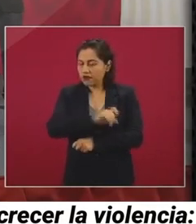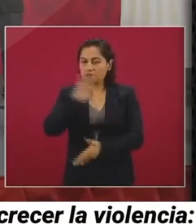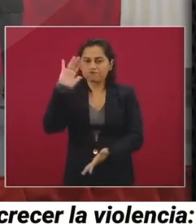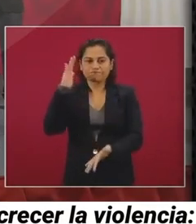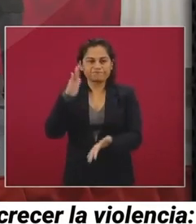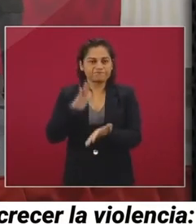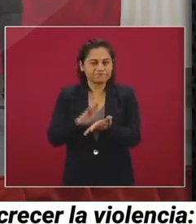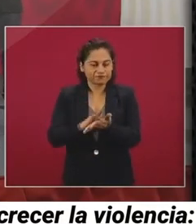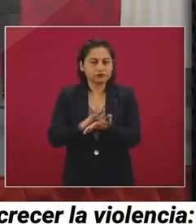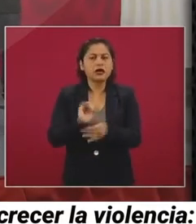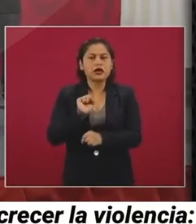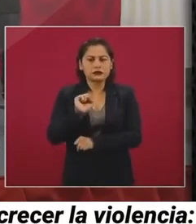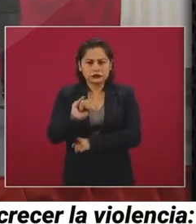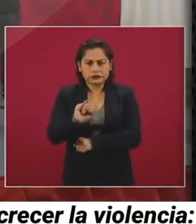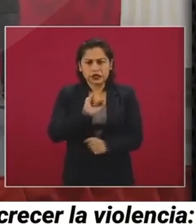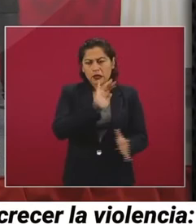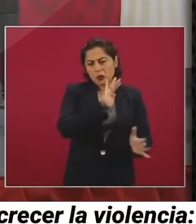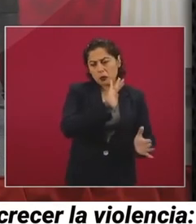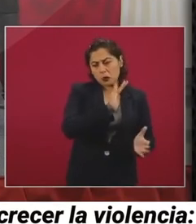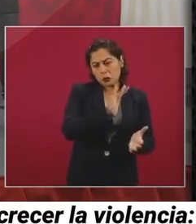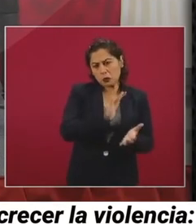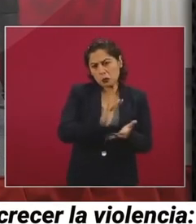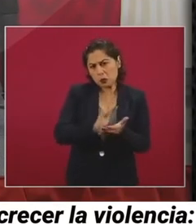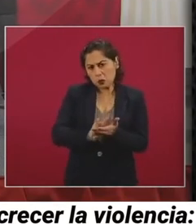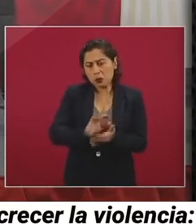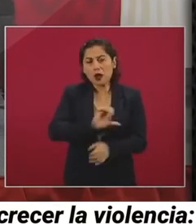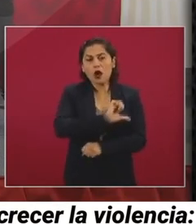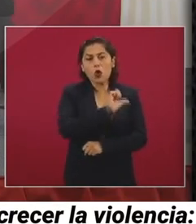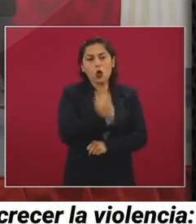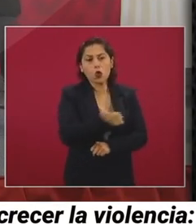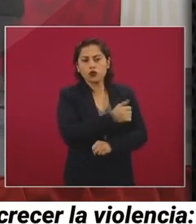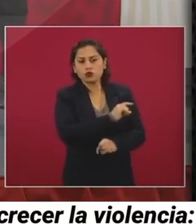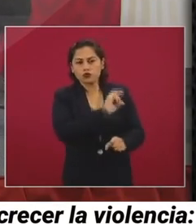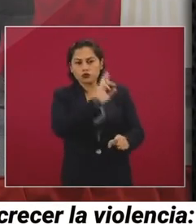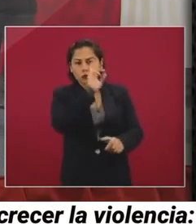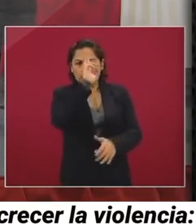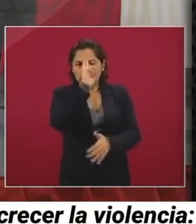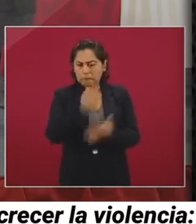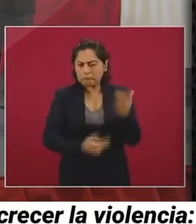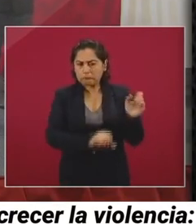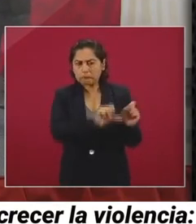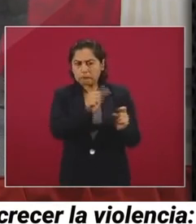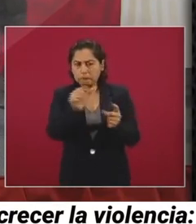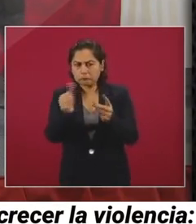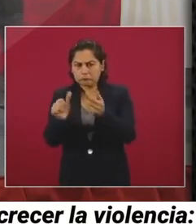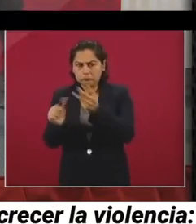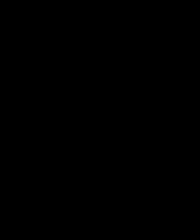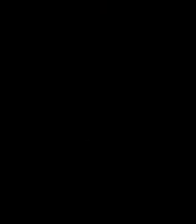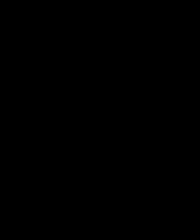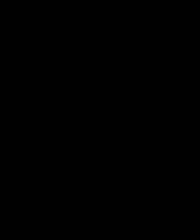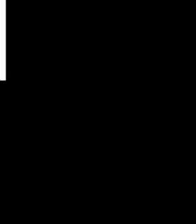homicidios cometidos en todo el país tuvieron lugar en Guanajuato, es decir, el 14% de los casos.